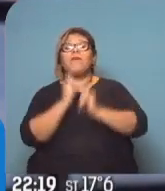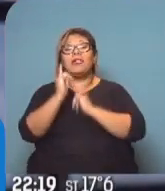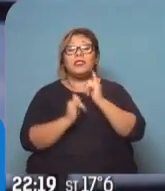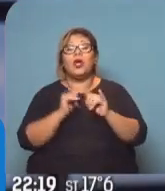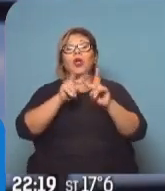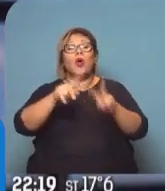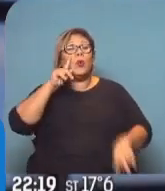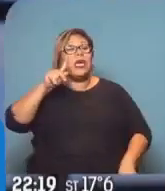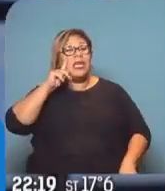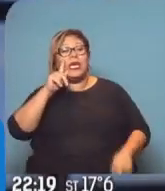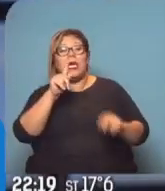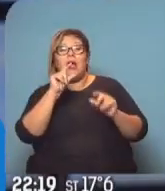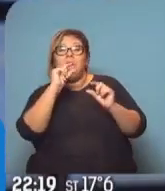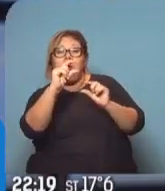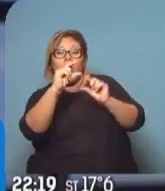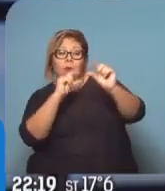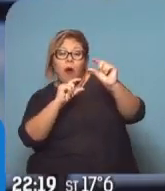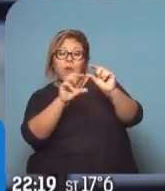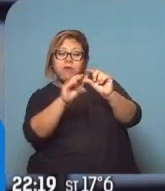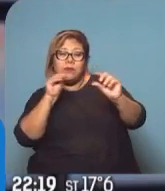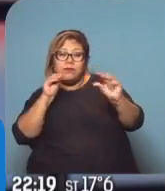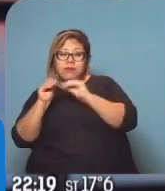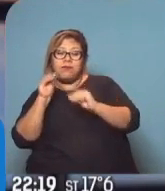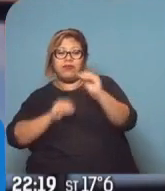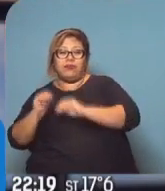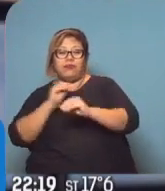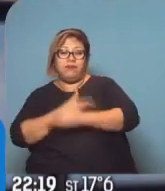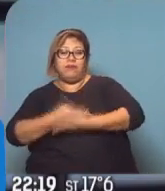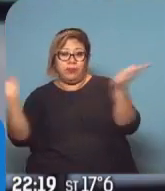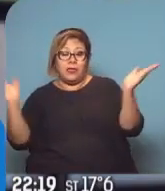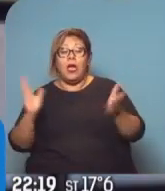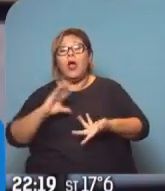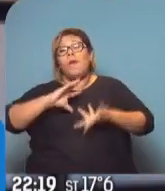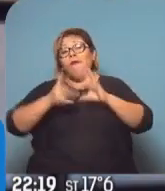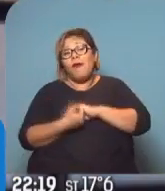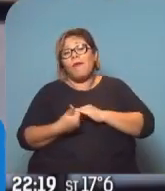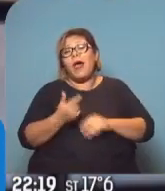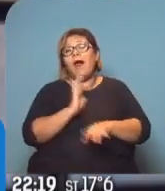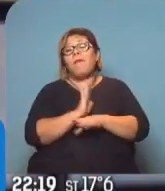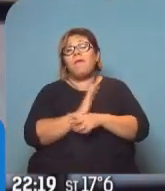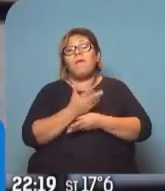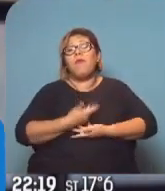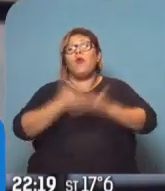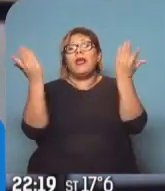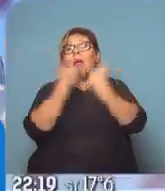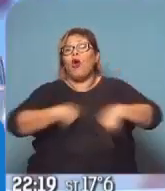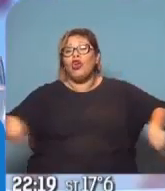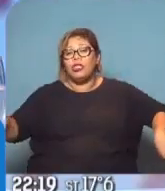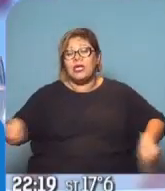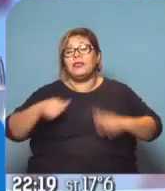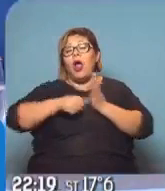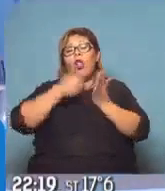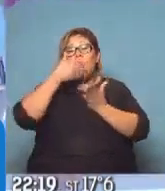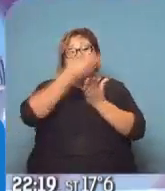igual que Página 12, igual que La Nación, fuimos socios de Wikileaks en la publicación de documentos. O sea,